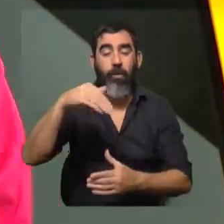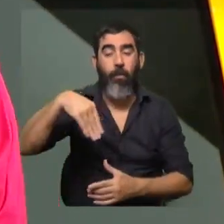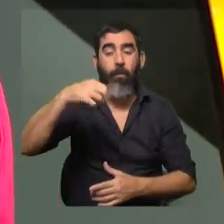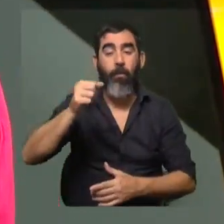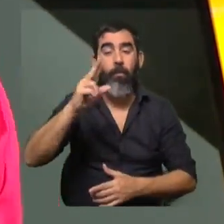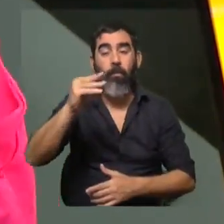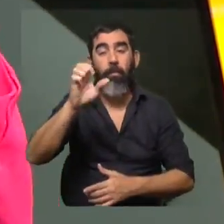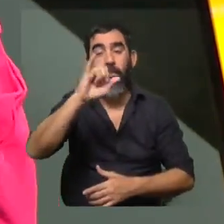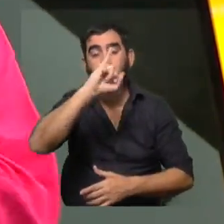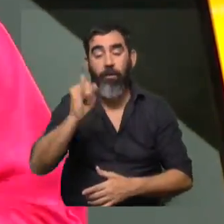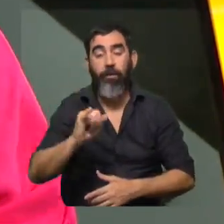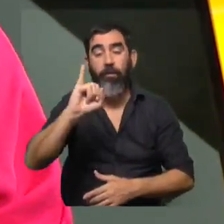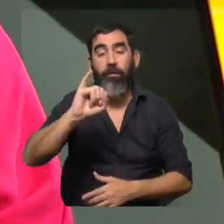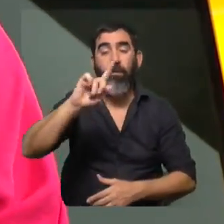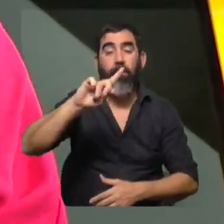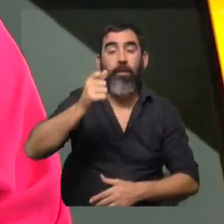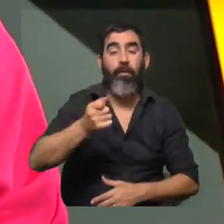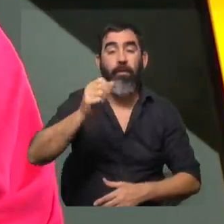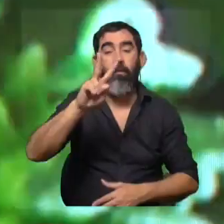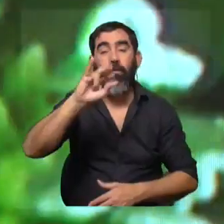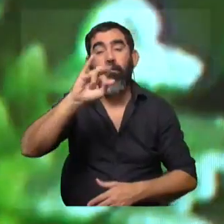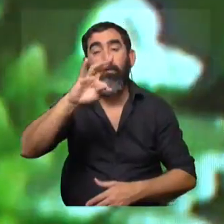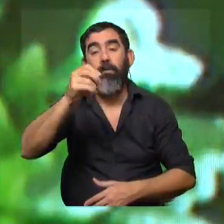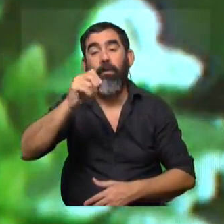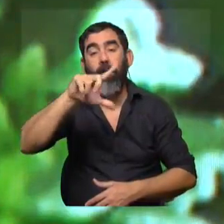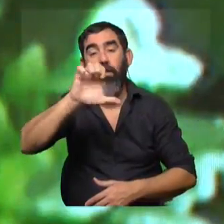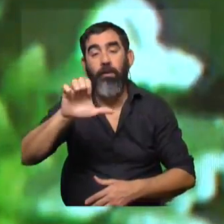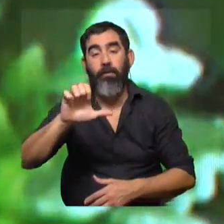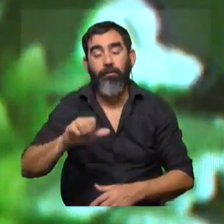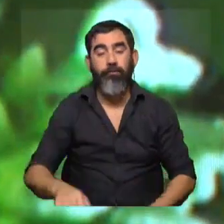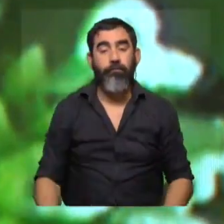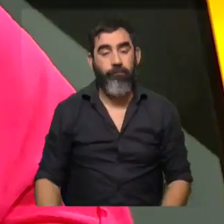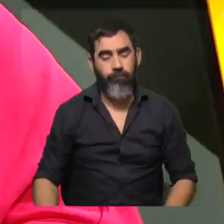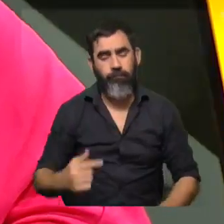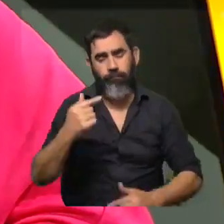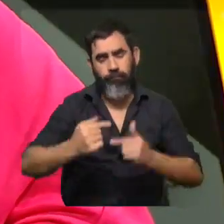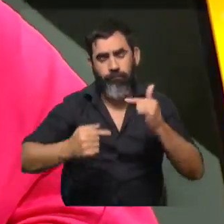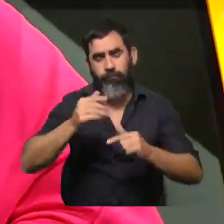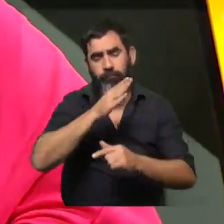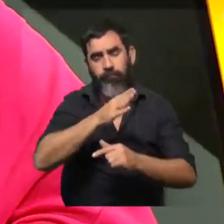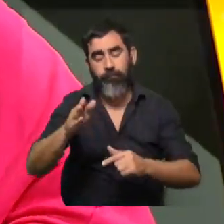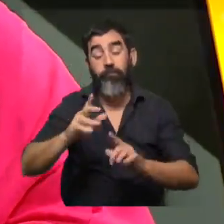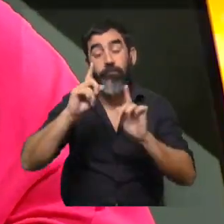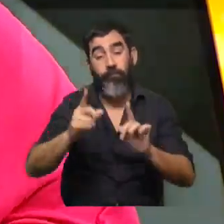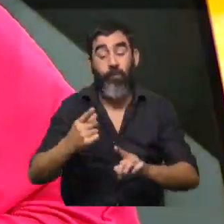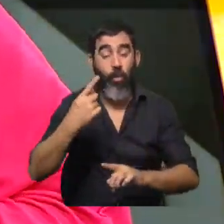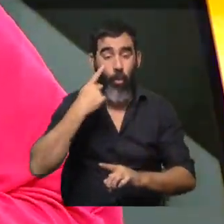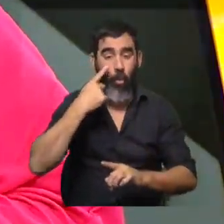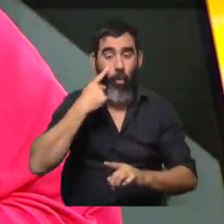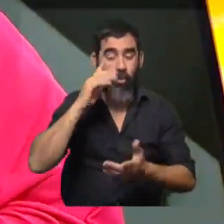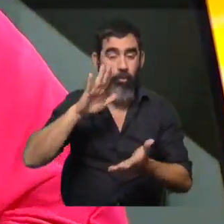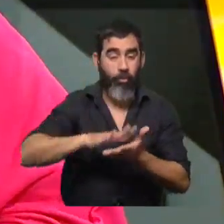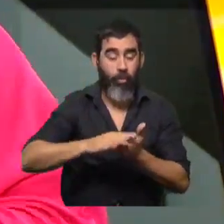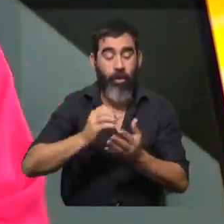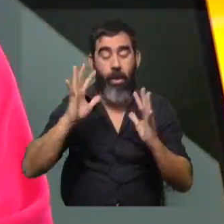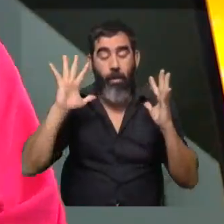Márquez, Ida Vitale, bueno, tiene muchas entradas el libro, muchas entradas, muchas además de conocer mucho sobre las